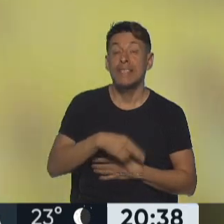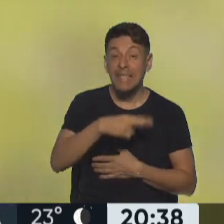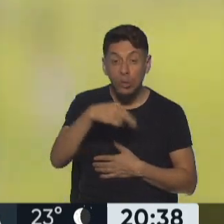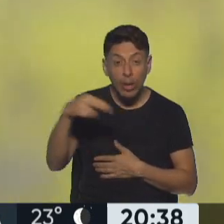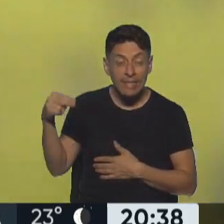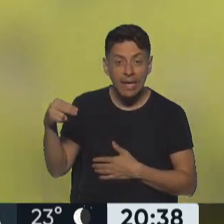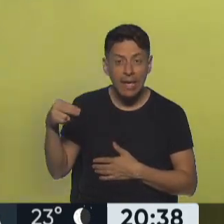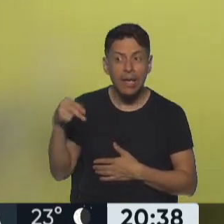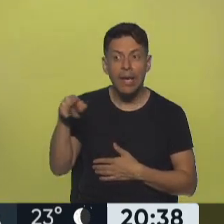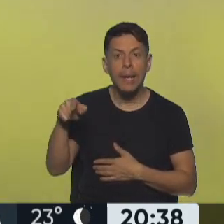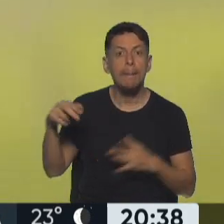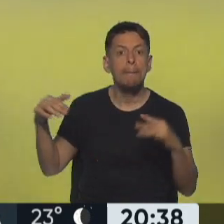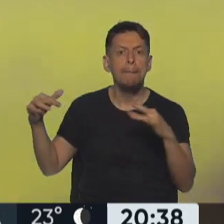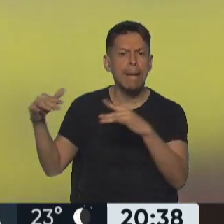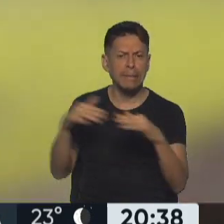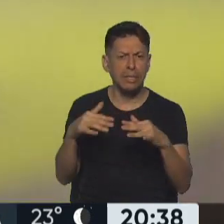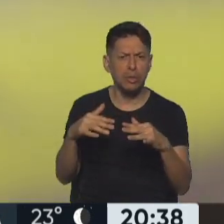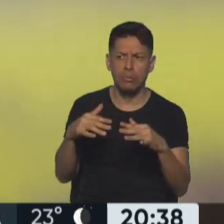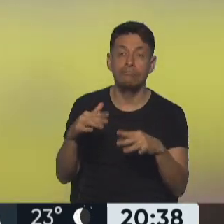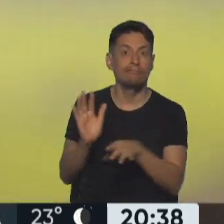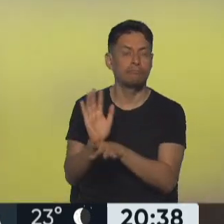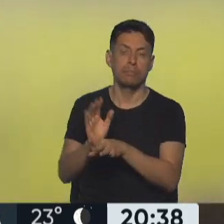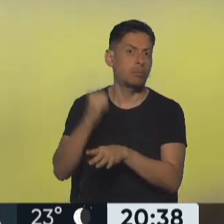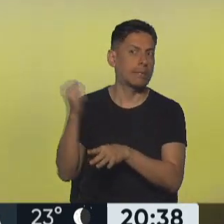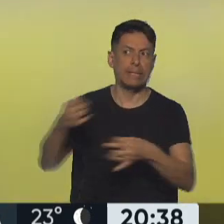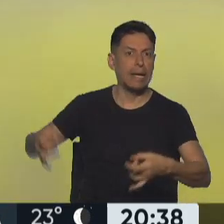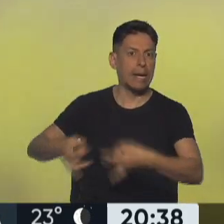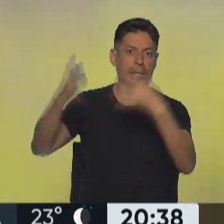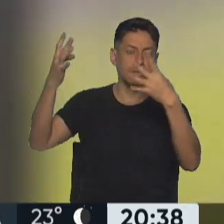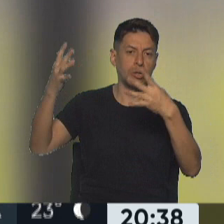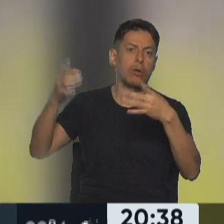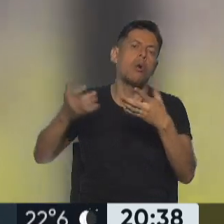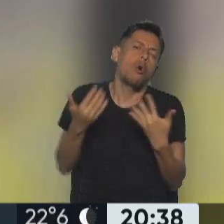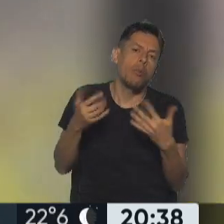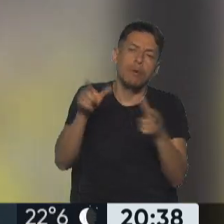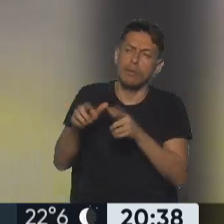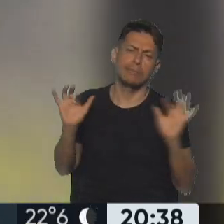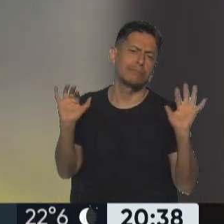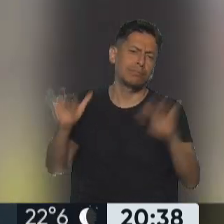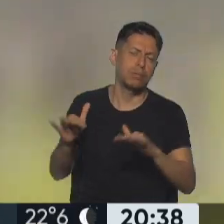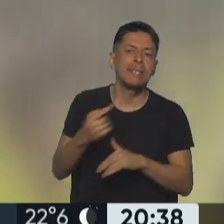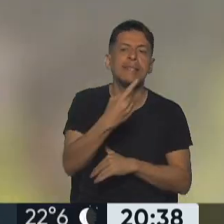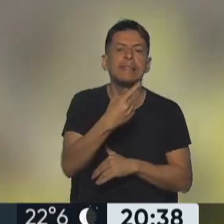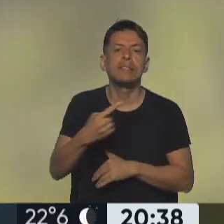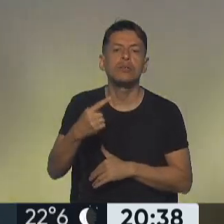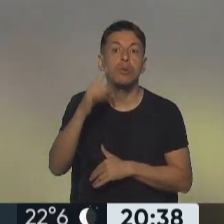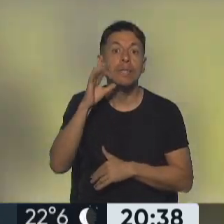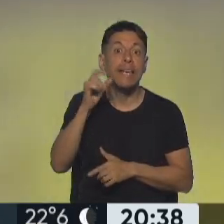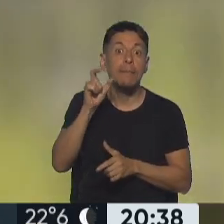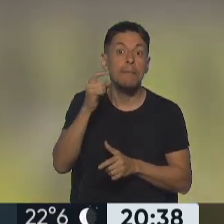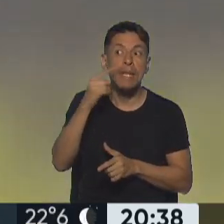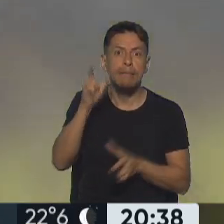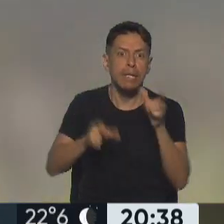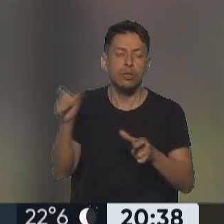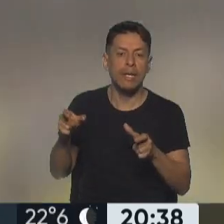tiene contenido de clásico, de partido muy importante, obviamente la cantidad de gente en el estadio, más de 50.000 personas, enfrentamiento